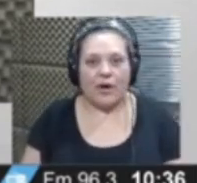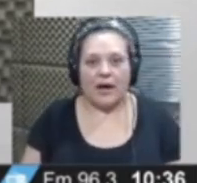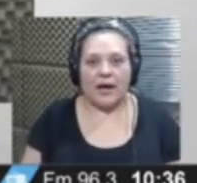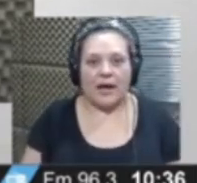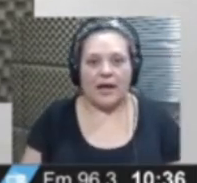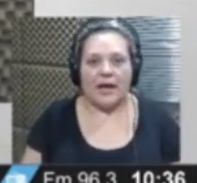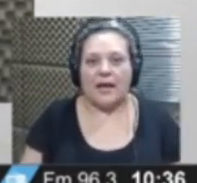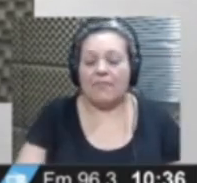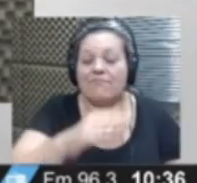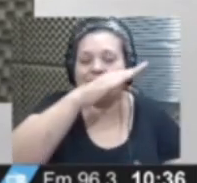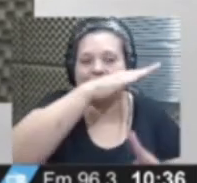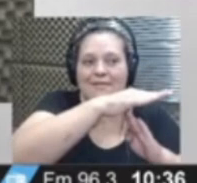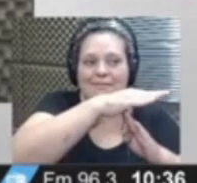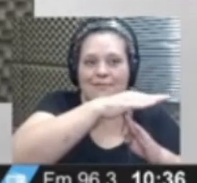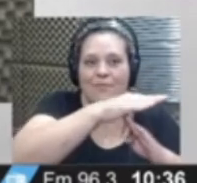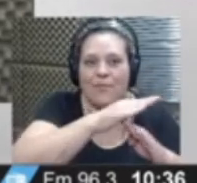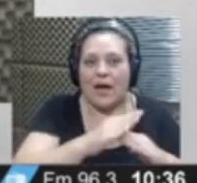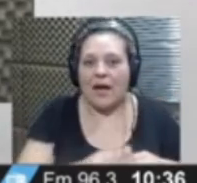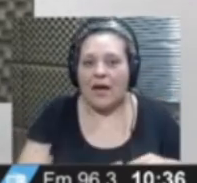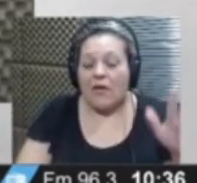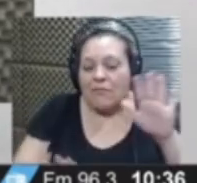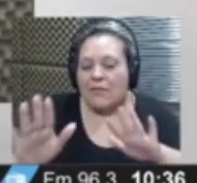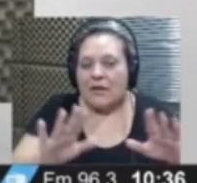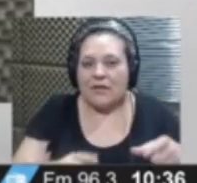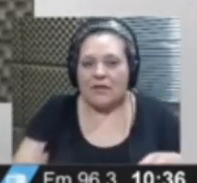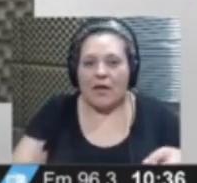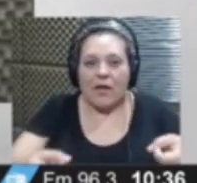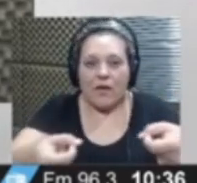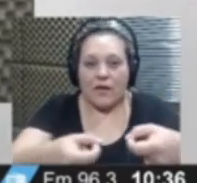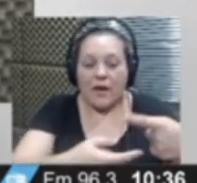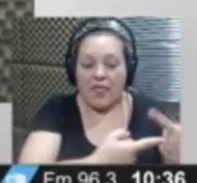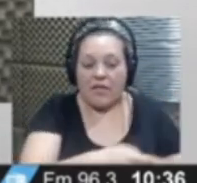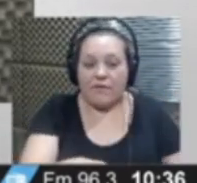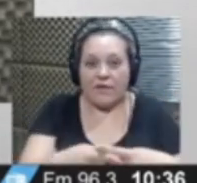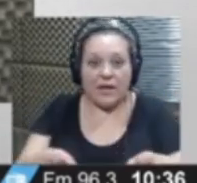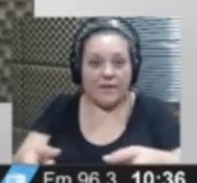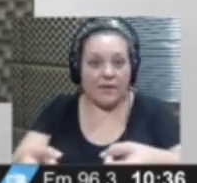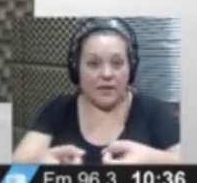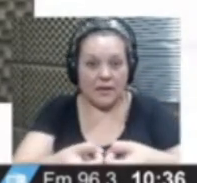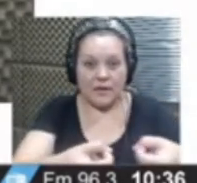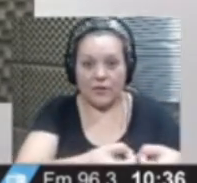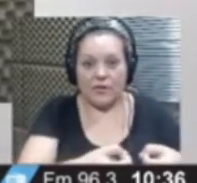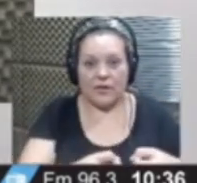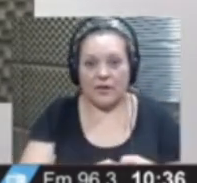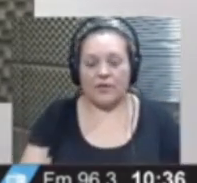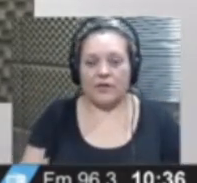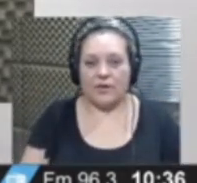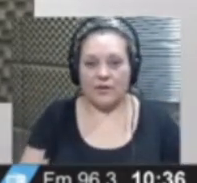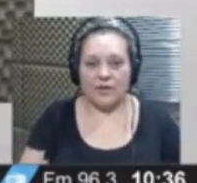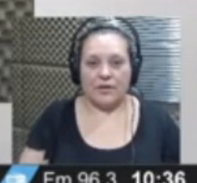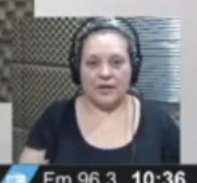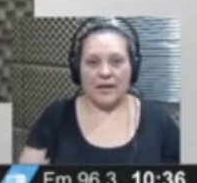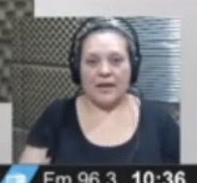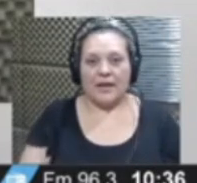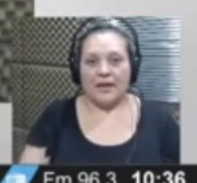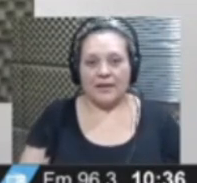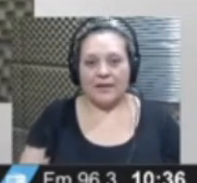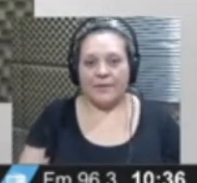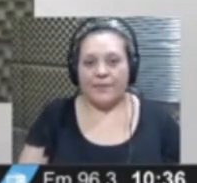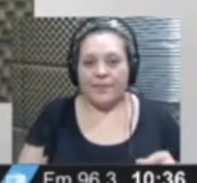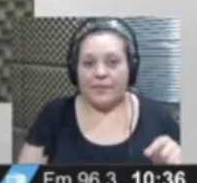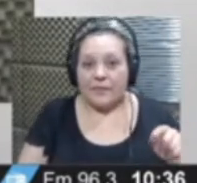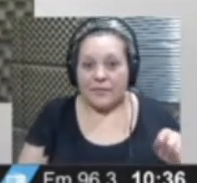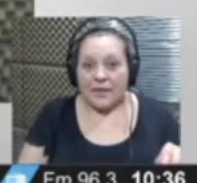panafricanista argentino y de Latinoamérica. Teníamos pensado hacerlo por Zoom o por Meet, pero